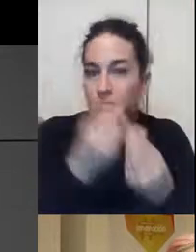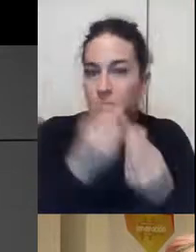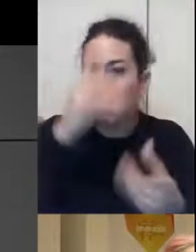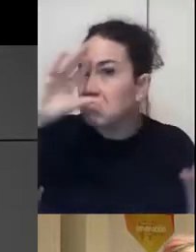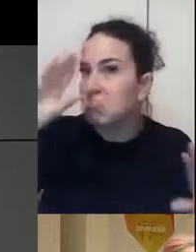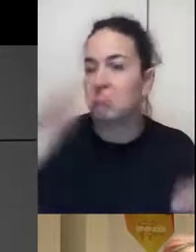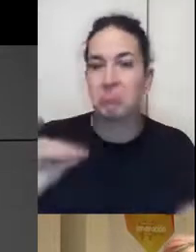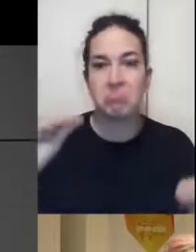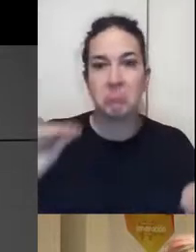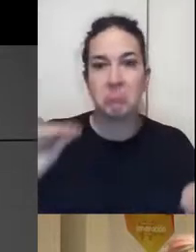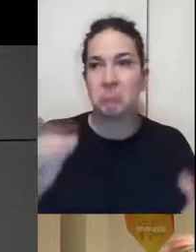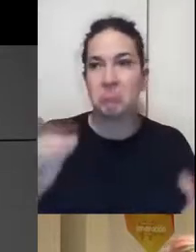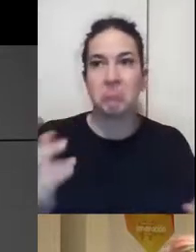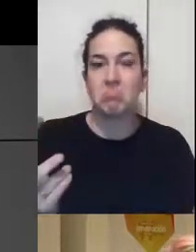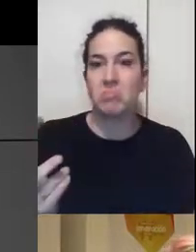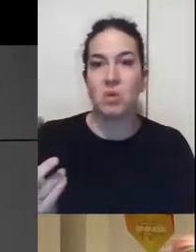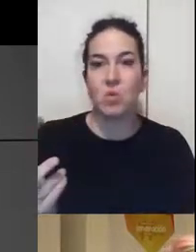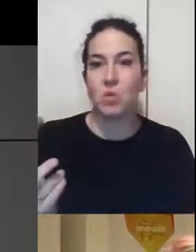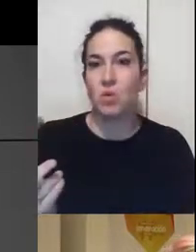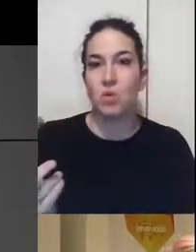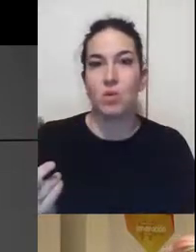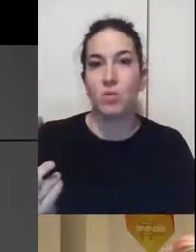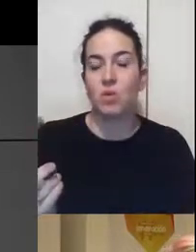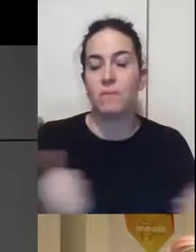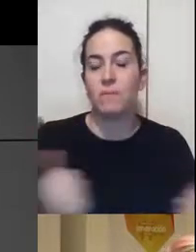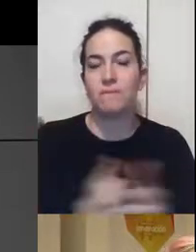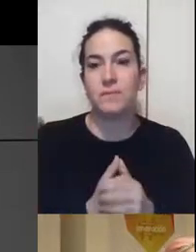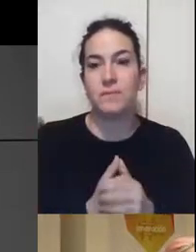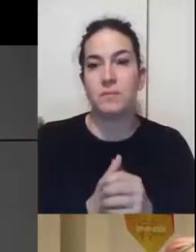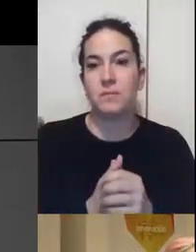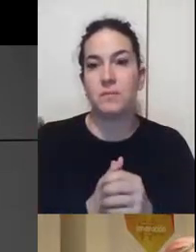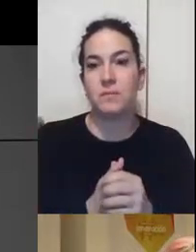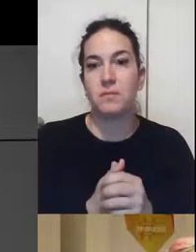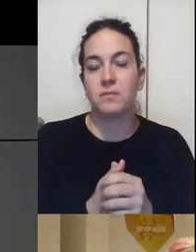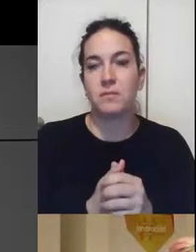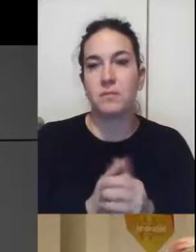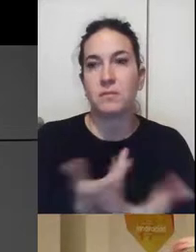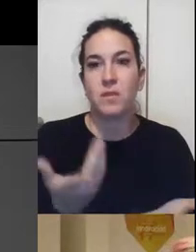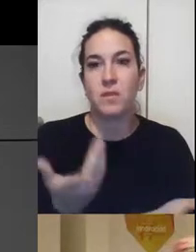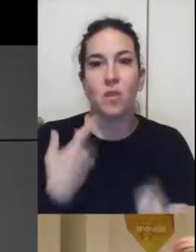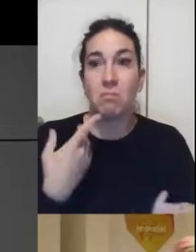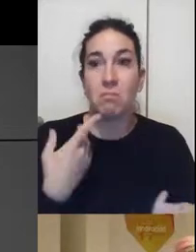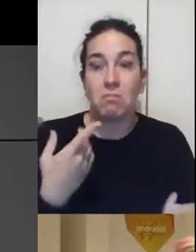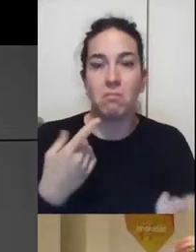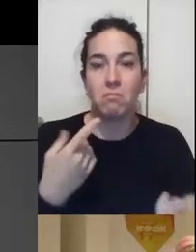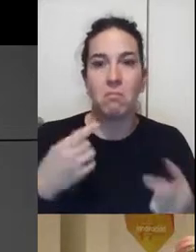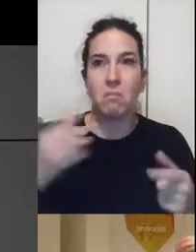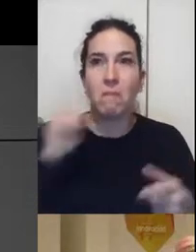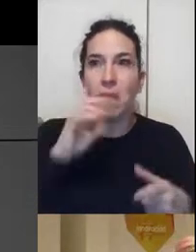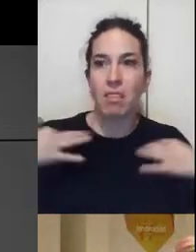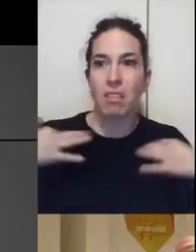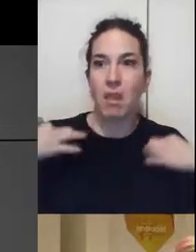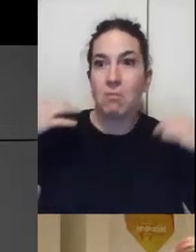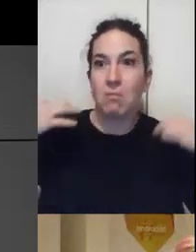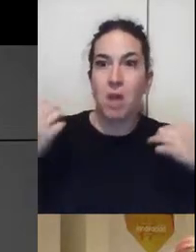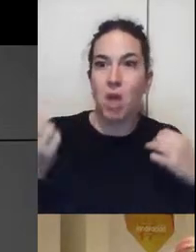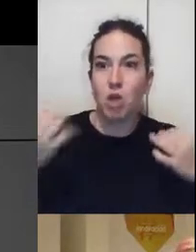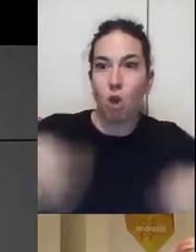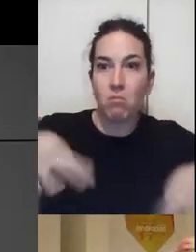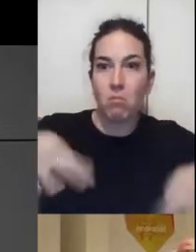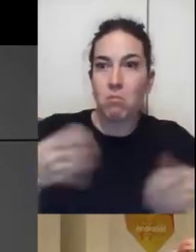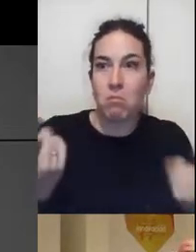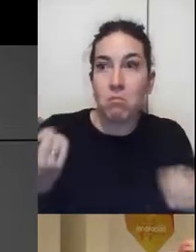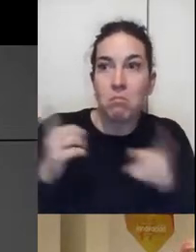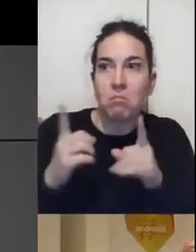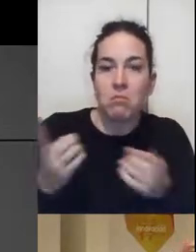no tiene ningún tipo de o sea, no tiene nada que envidiar, ¿no?, a un tejido convencional, ¿vale? Es que parece